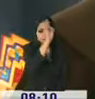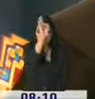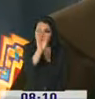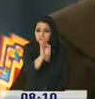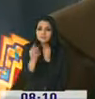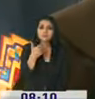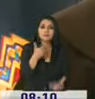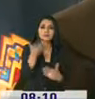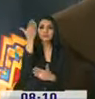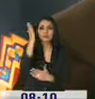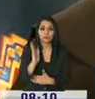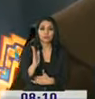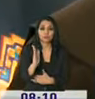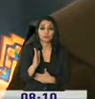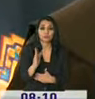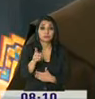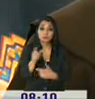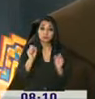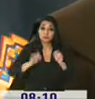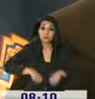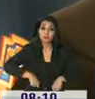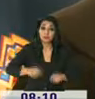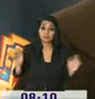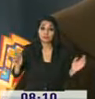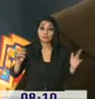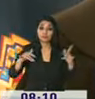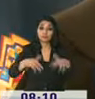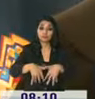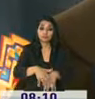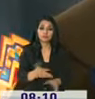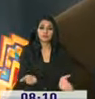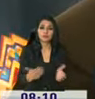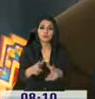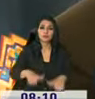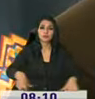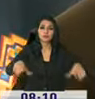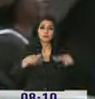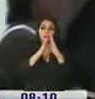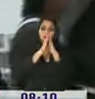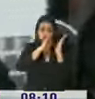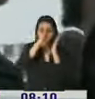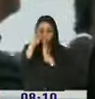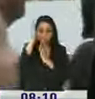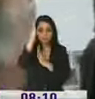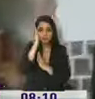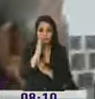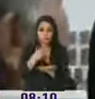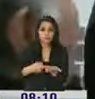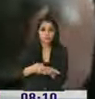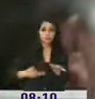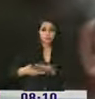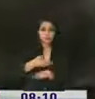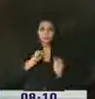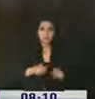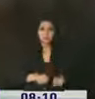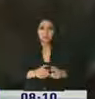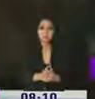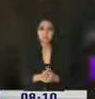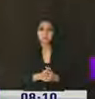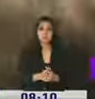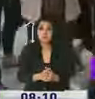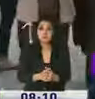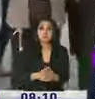Dios que hace posible que nos congreguemos nuevamente en este lugar de oración. La entrega de la rehabilitación integral de la